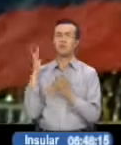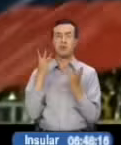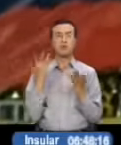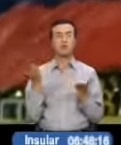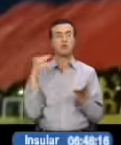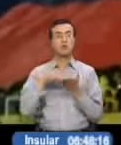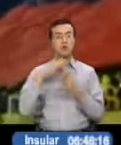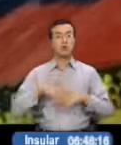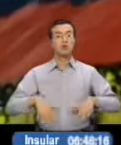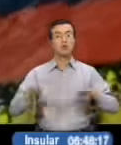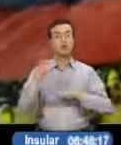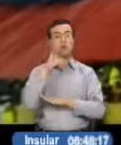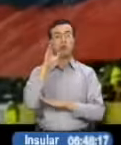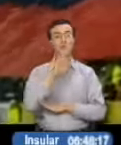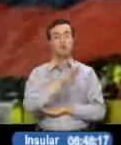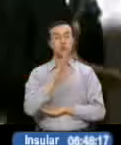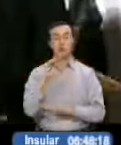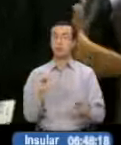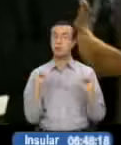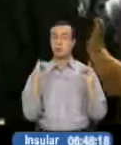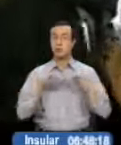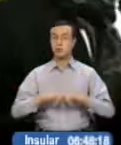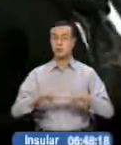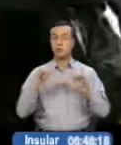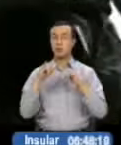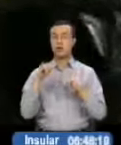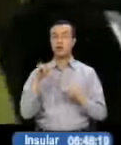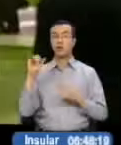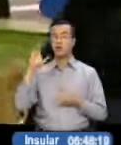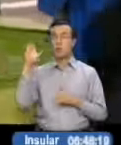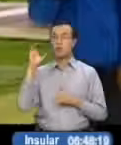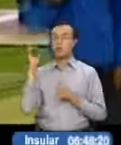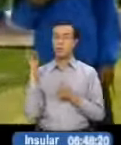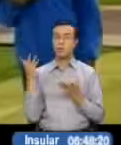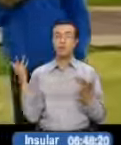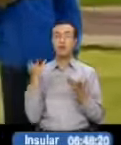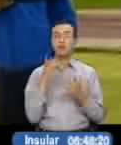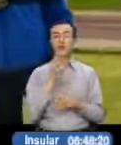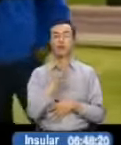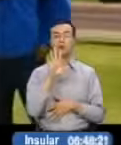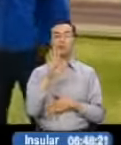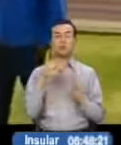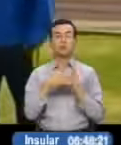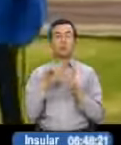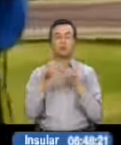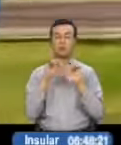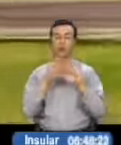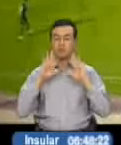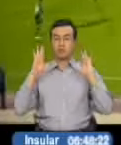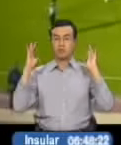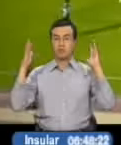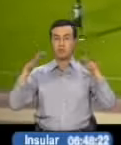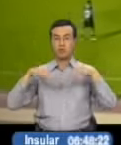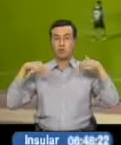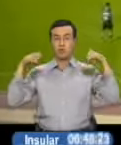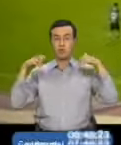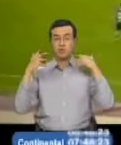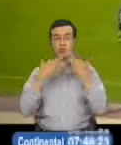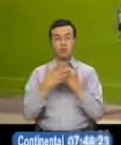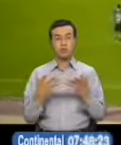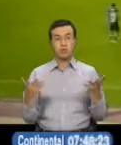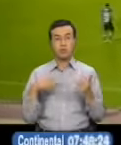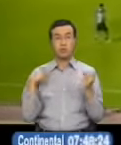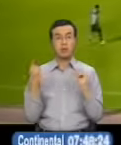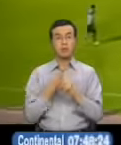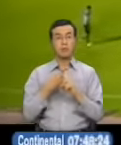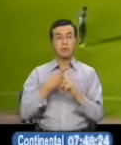ratificar en territorio colombiano esa chapa y doblegar al verde de la montaña ante más de 45 mil personas. Sin embargo, en la búsqueda de su